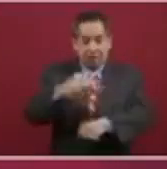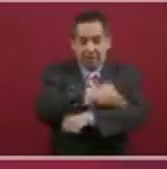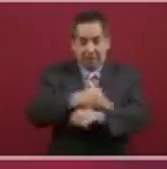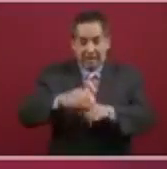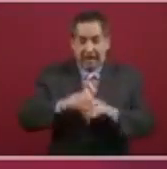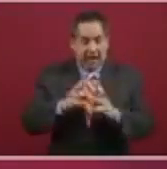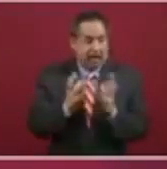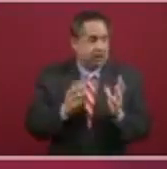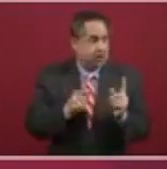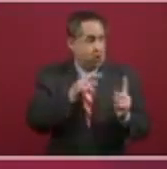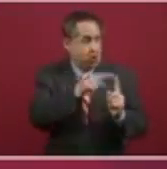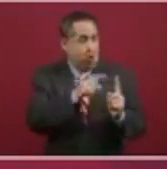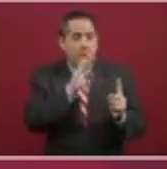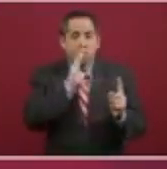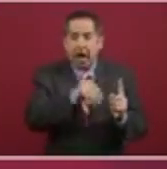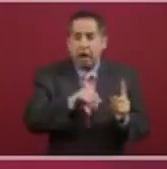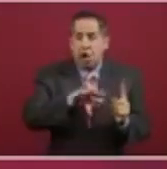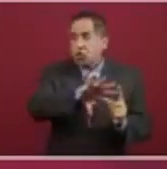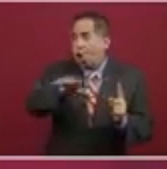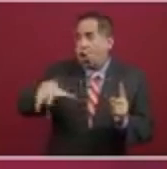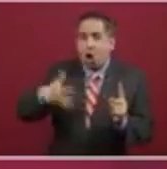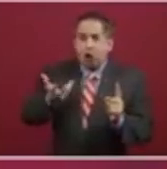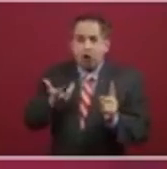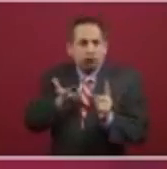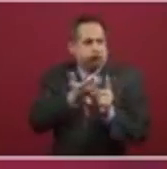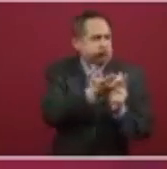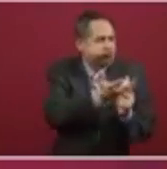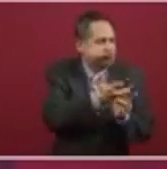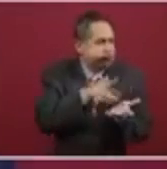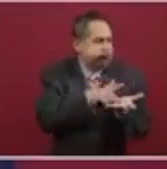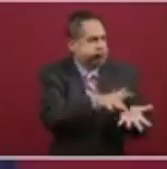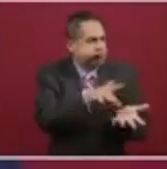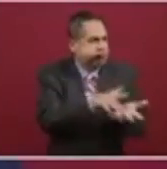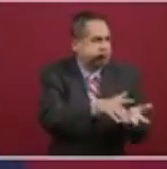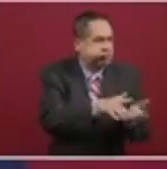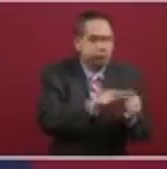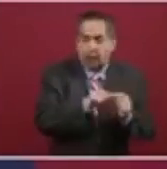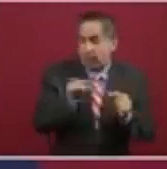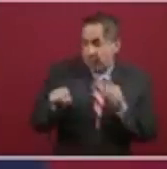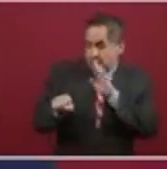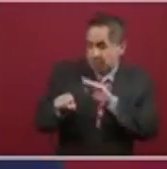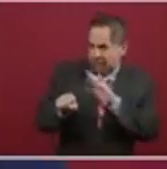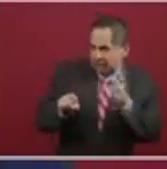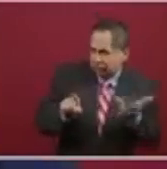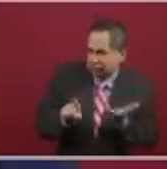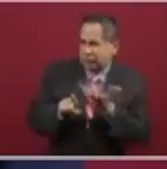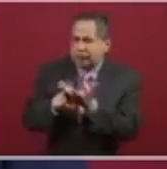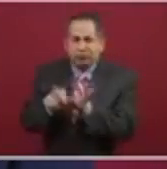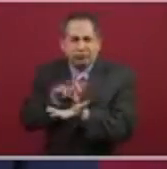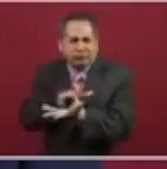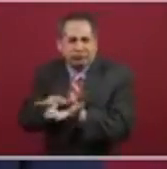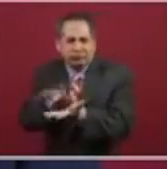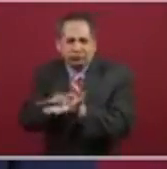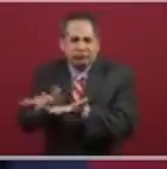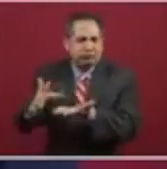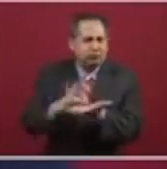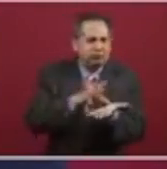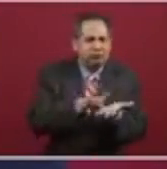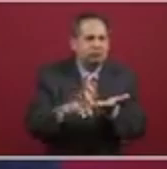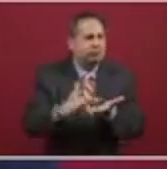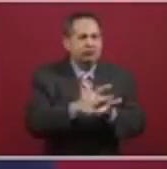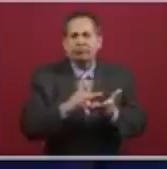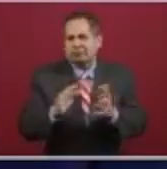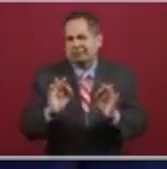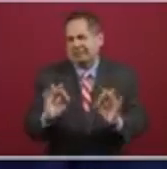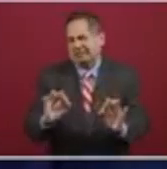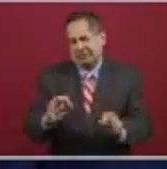familia, acuden en su apoyo otros, y eso es un gran valor. Pero en los últimos tiempos, por la